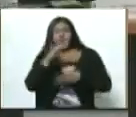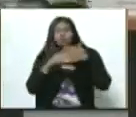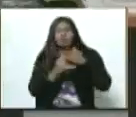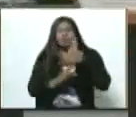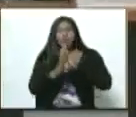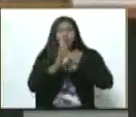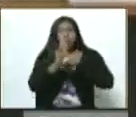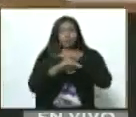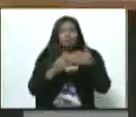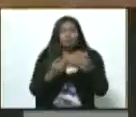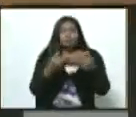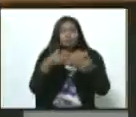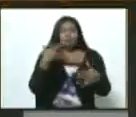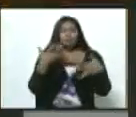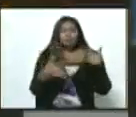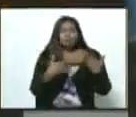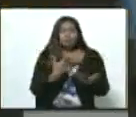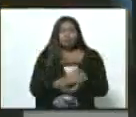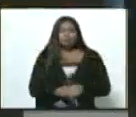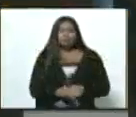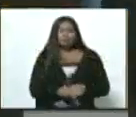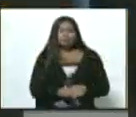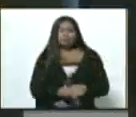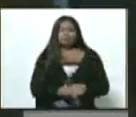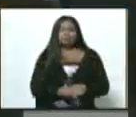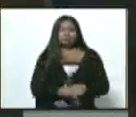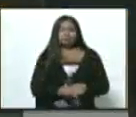desarrolla en esta actividad.